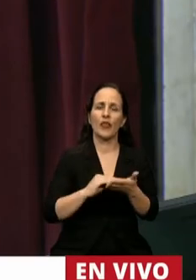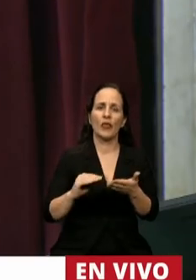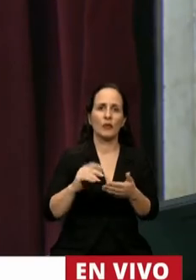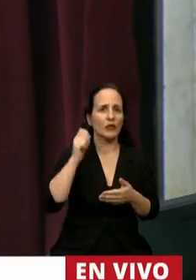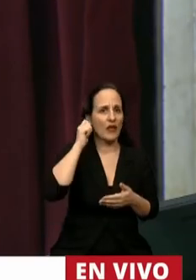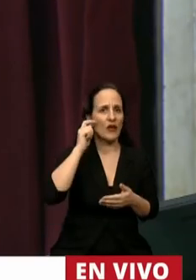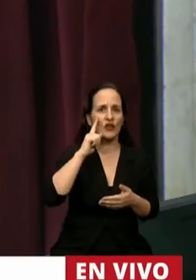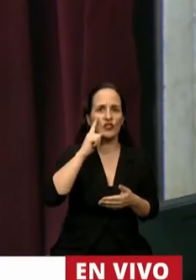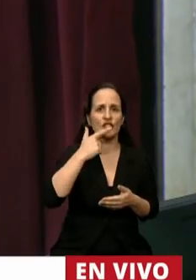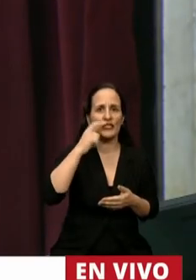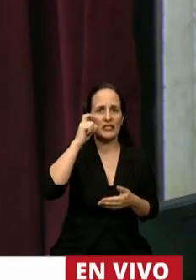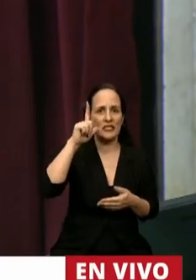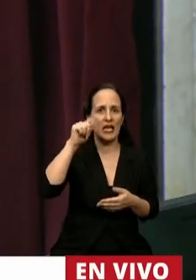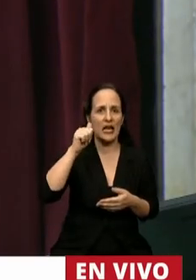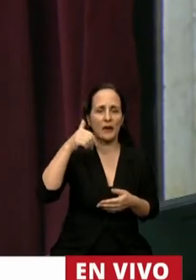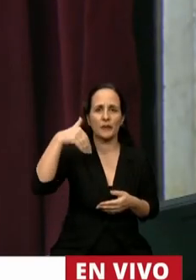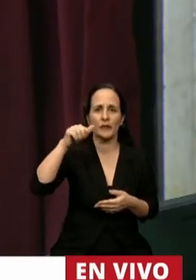Diputada Gisela Marciota.